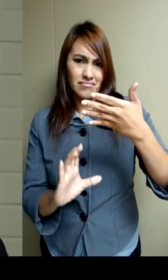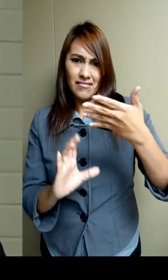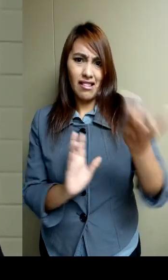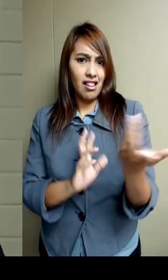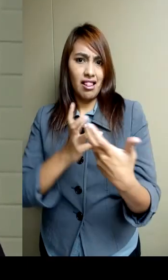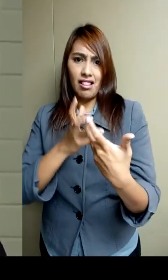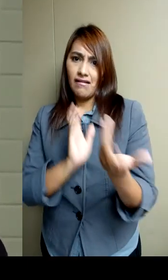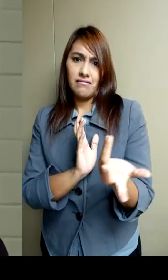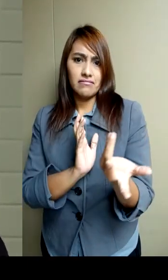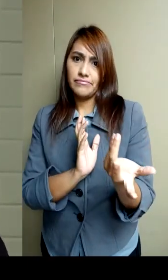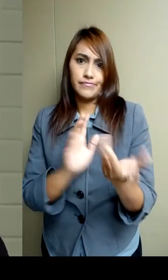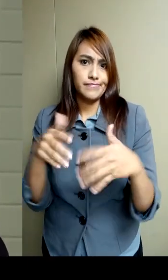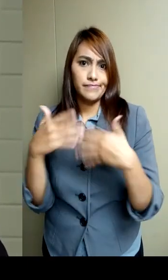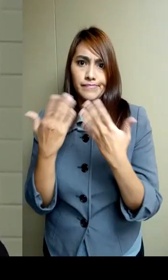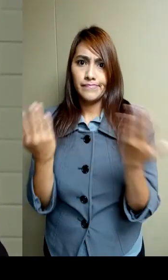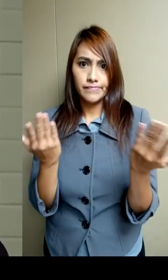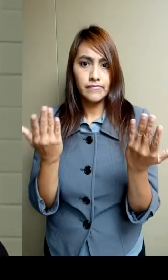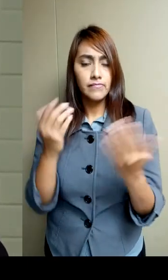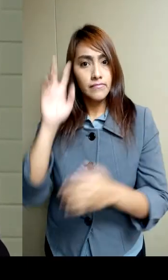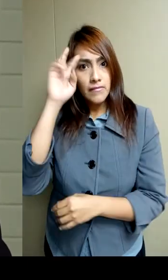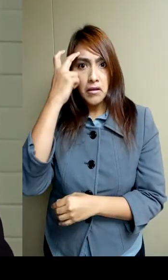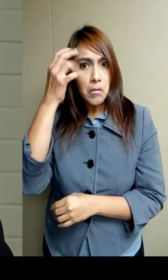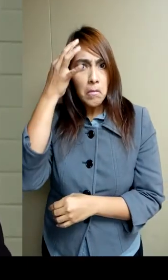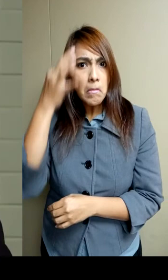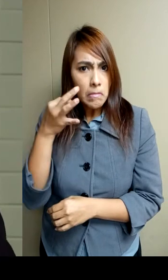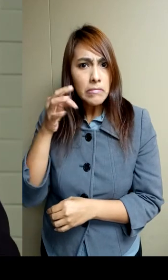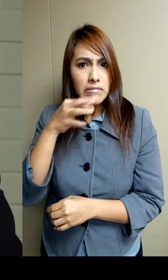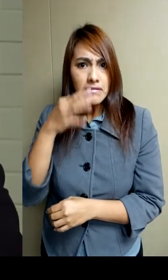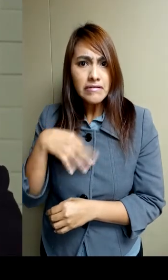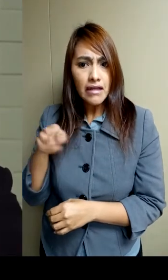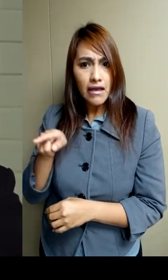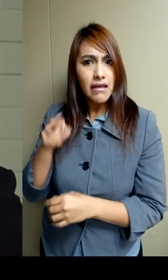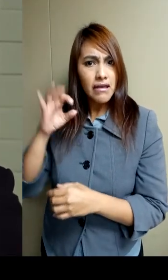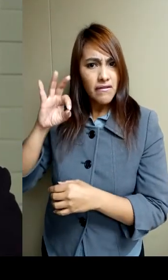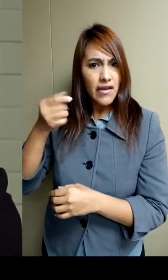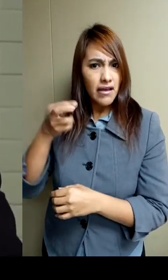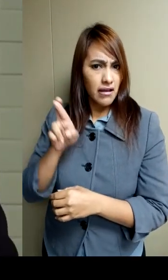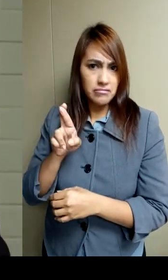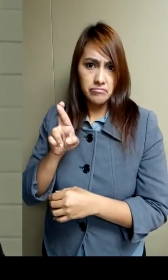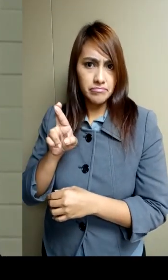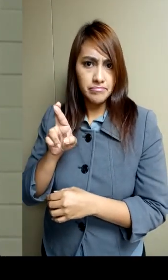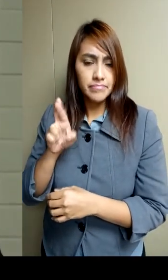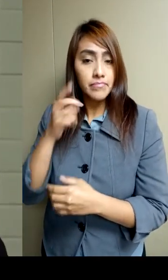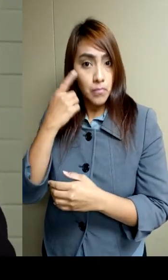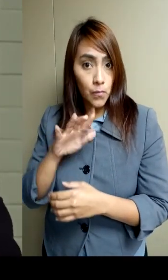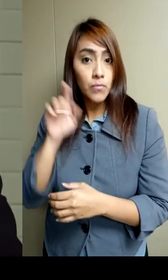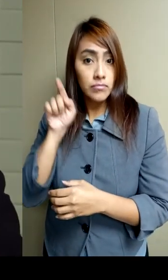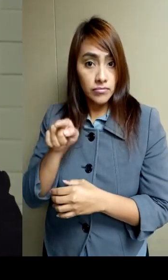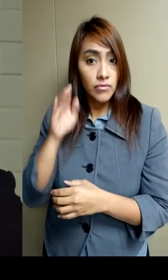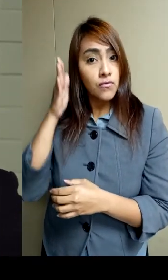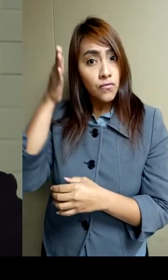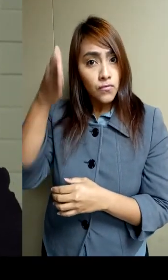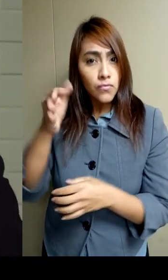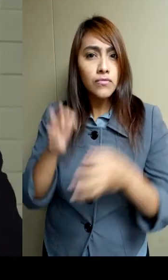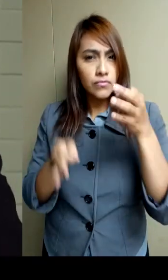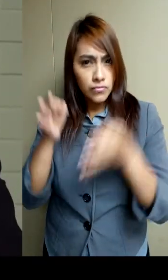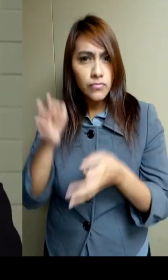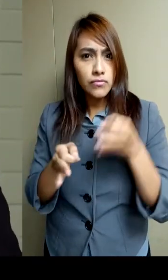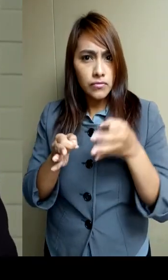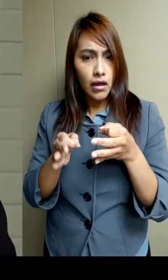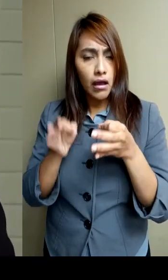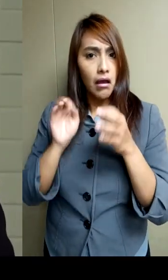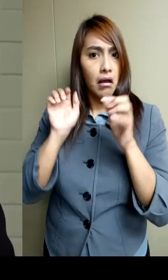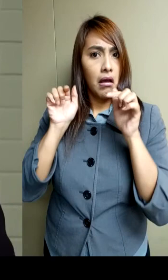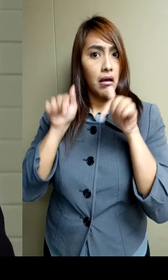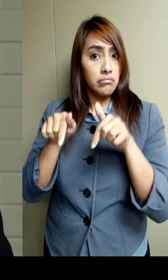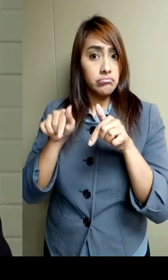al orden constitucional y por supuesto lastimosamente se juega la credibilidad en este caso la fiscalía en un mal precedente pero además si se es o se